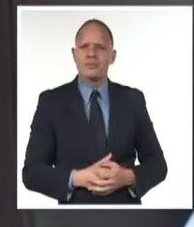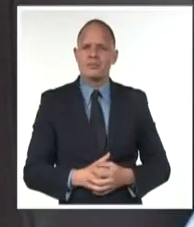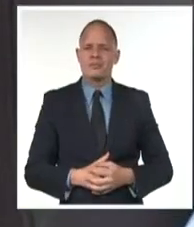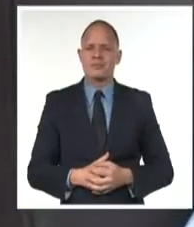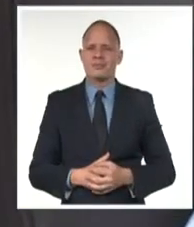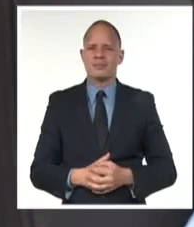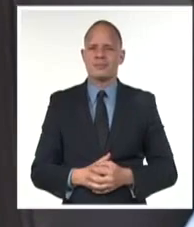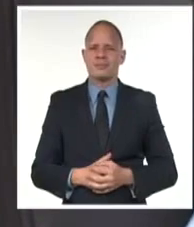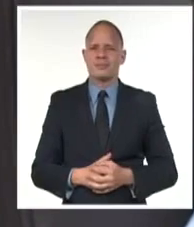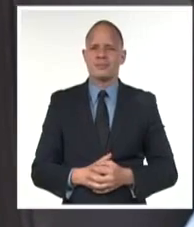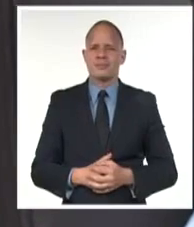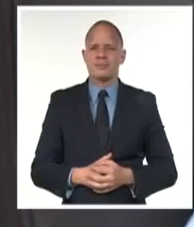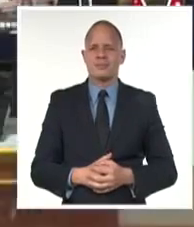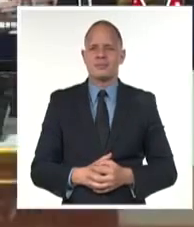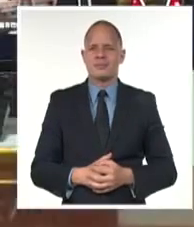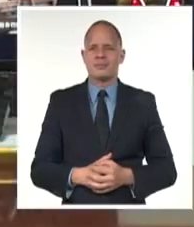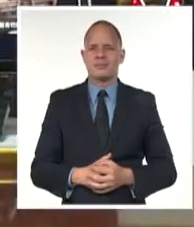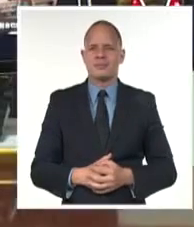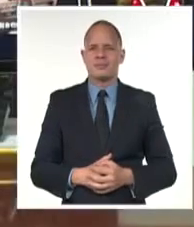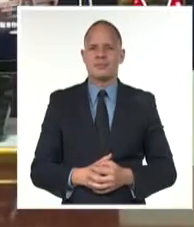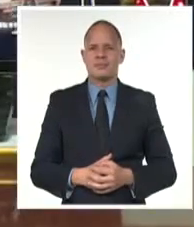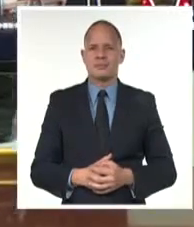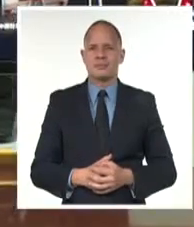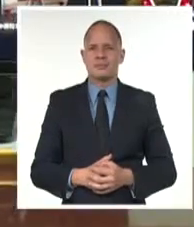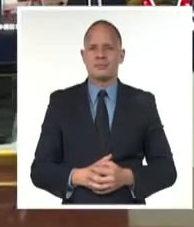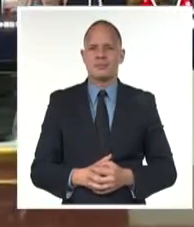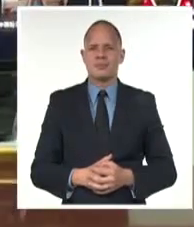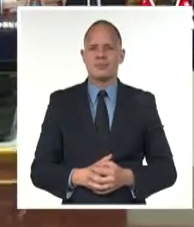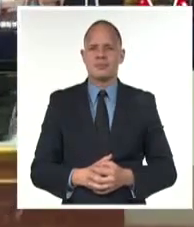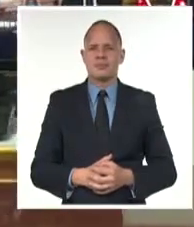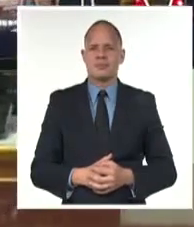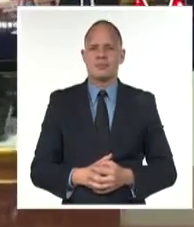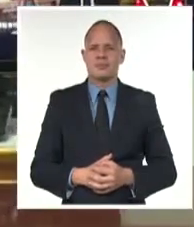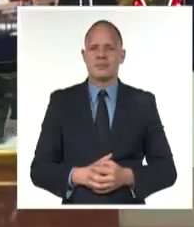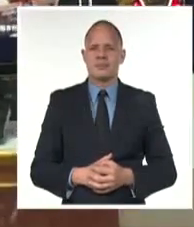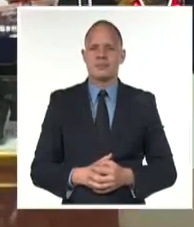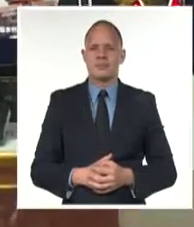Antillas. Evelyn Z. Milé, Sistema Informativo de la Televisión Cubana.